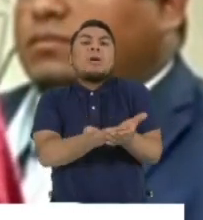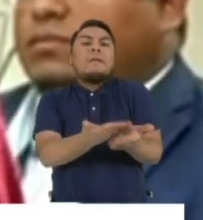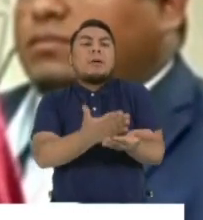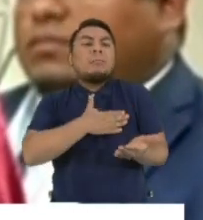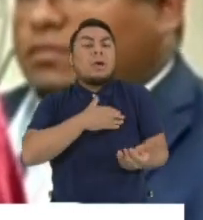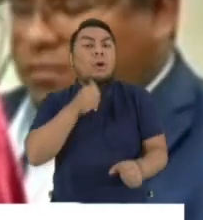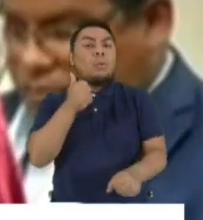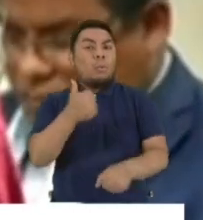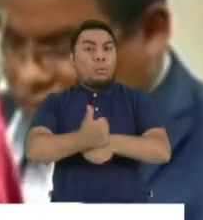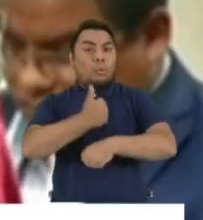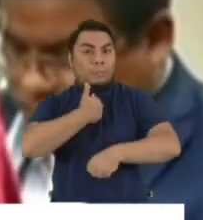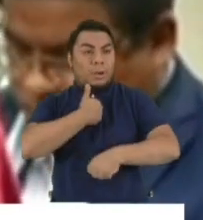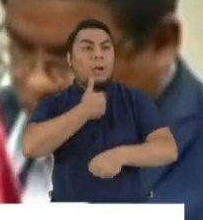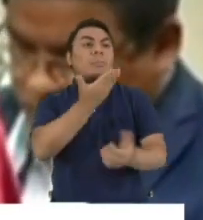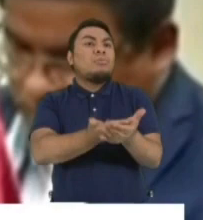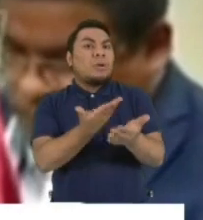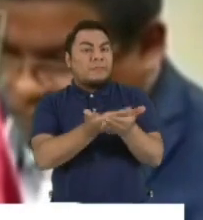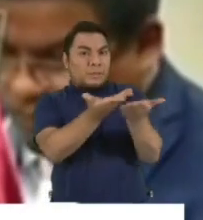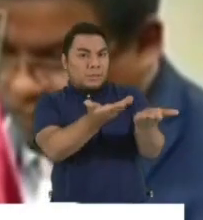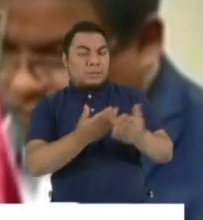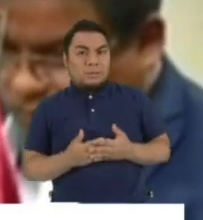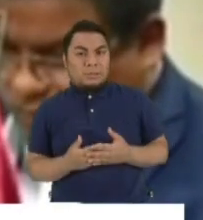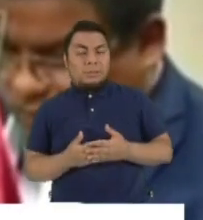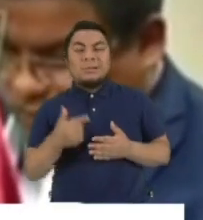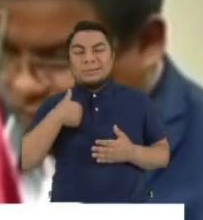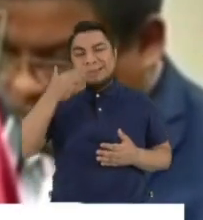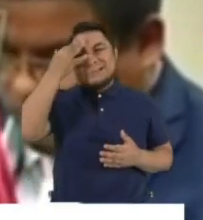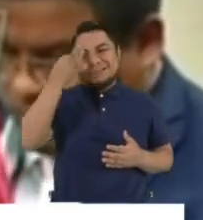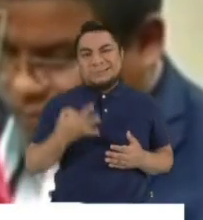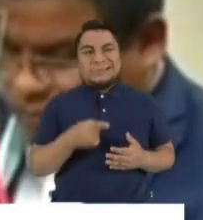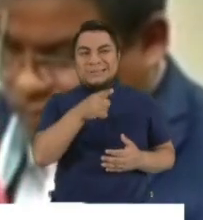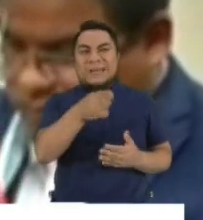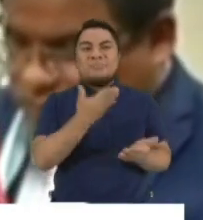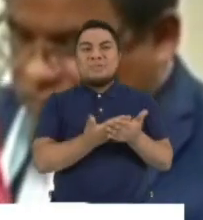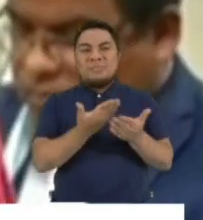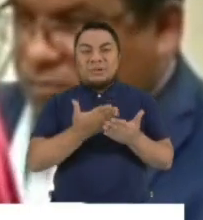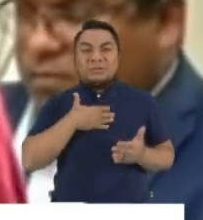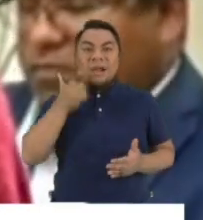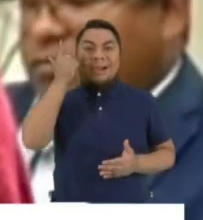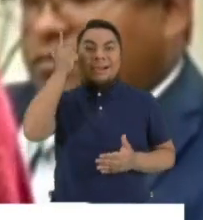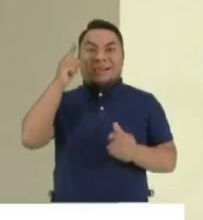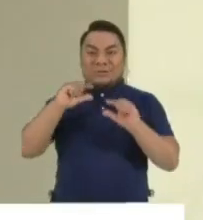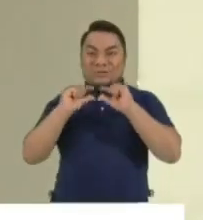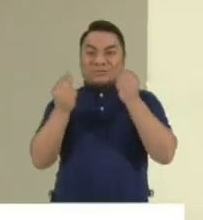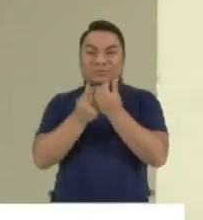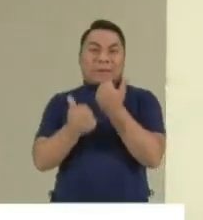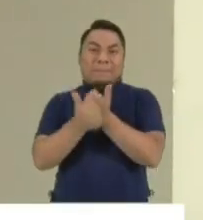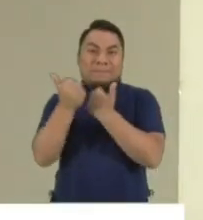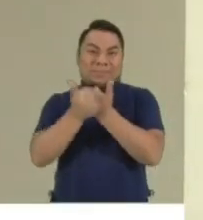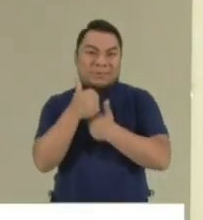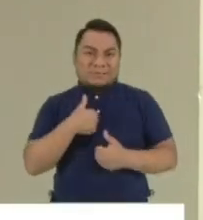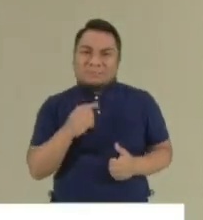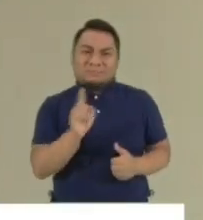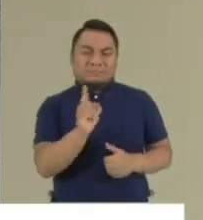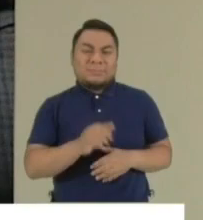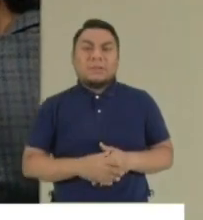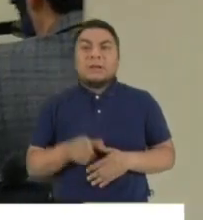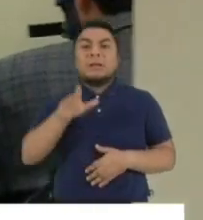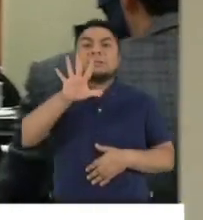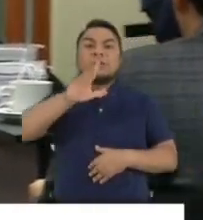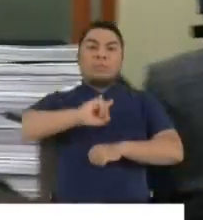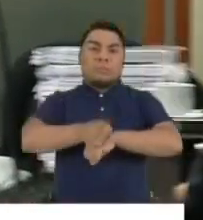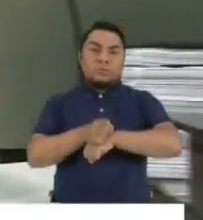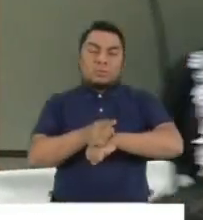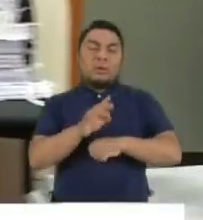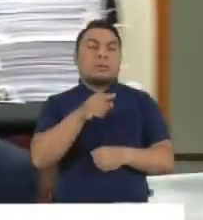culpabilidad. Estoy segura que no podrá probar que lidero una organización criminal. Durante los 5 minutos